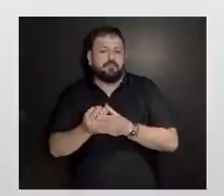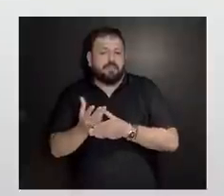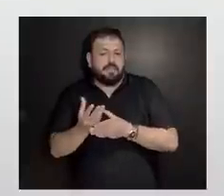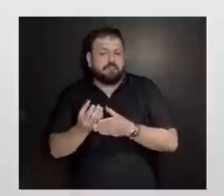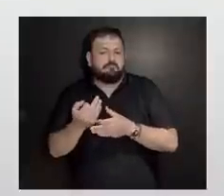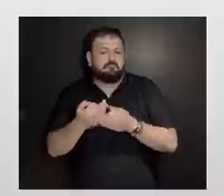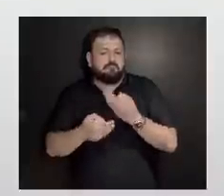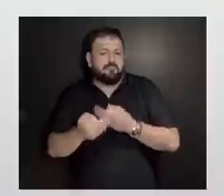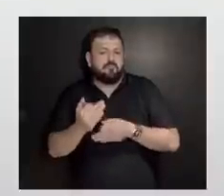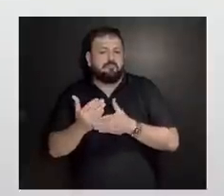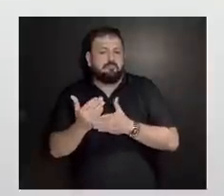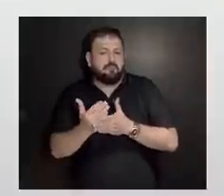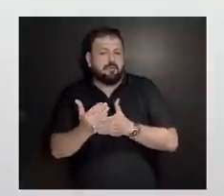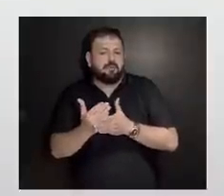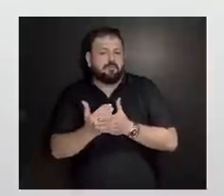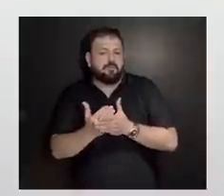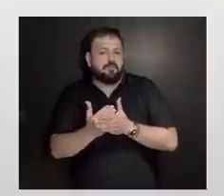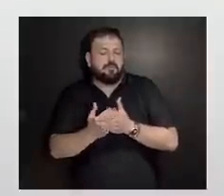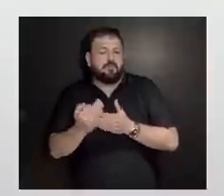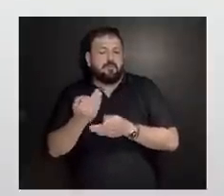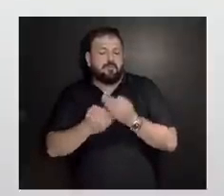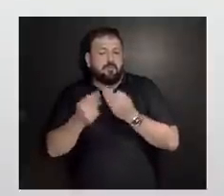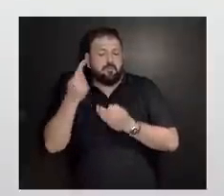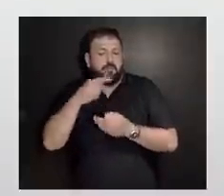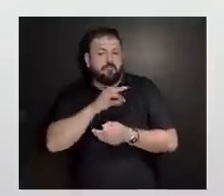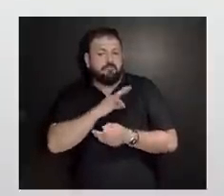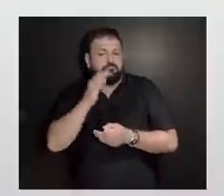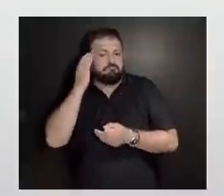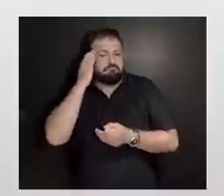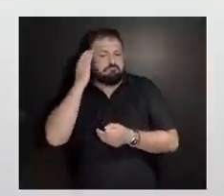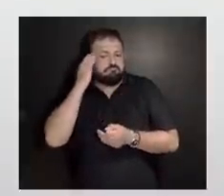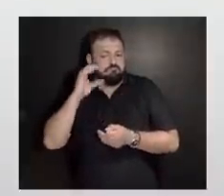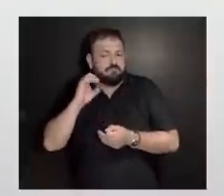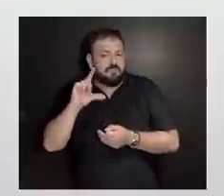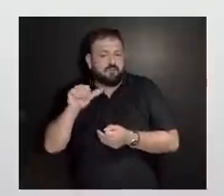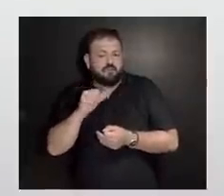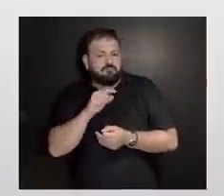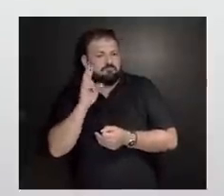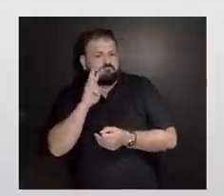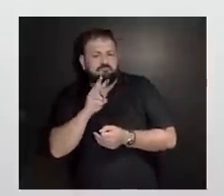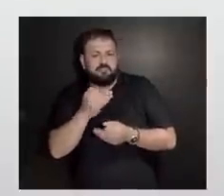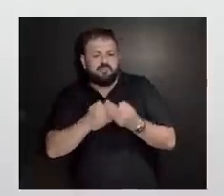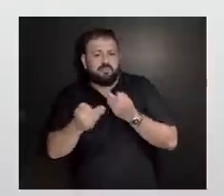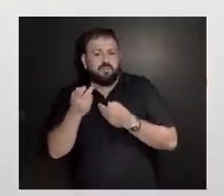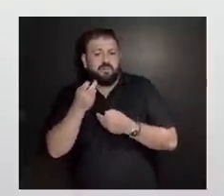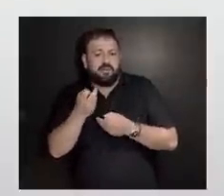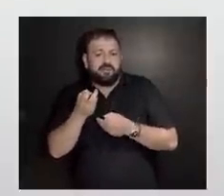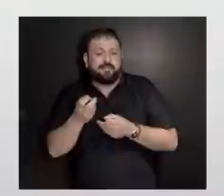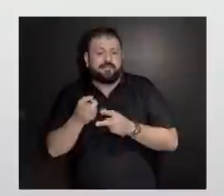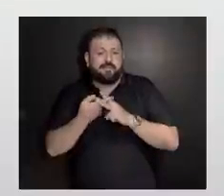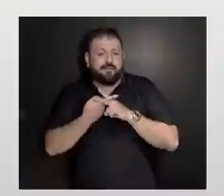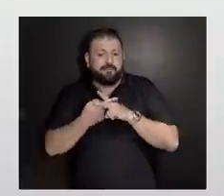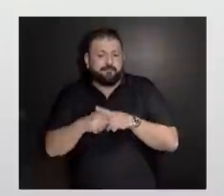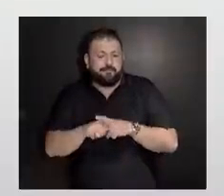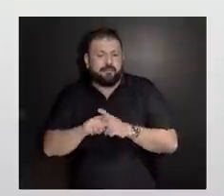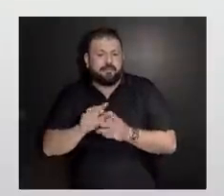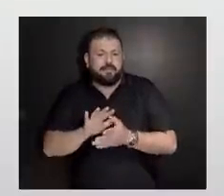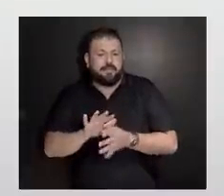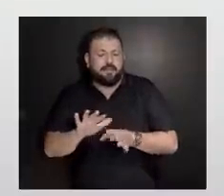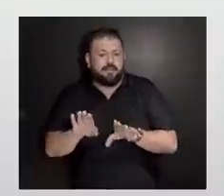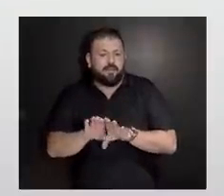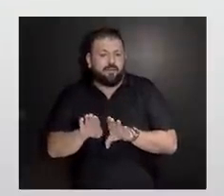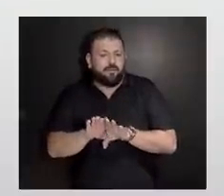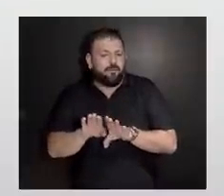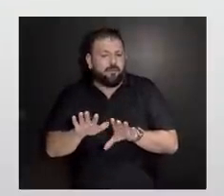esta capacidad que tiene para reconocerla y esto va a hacer que la glucosa se comience pues que se